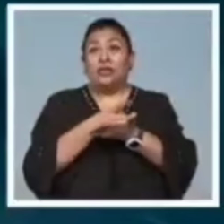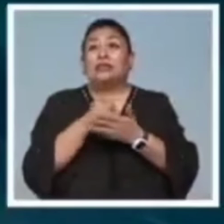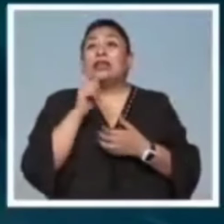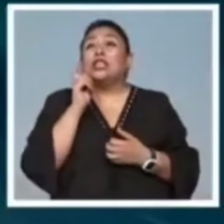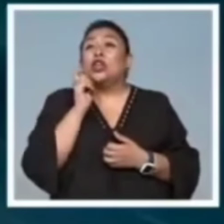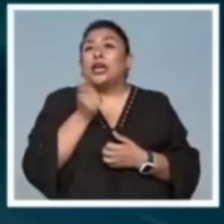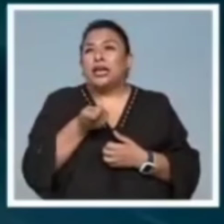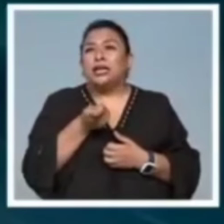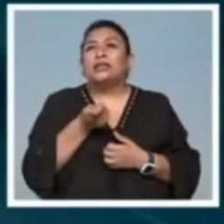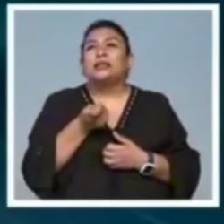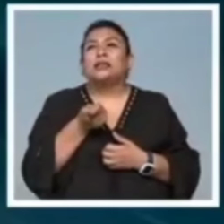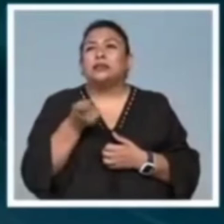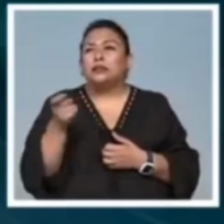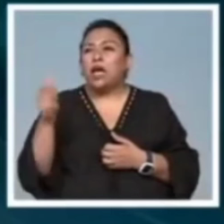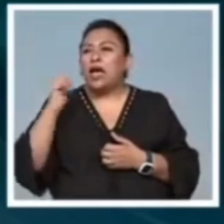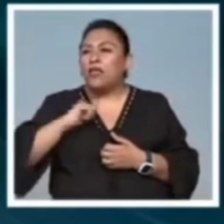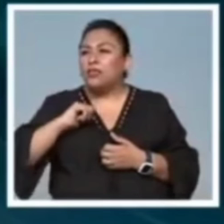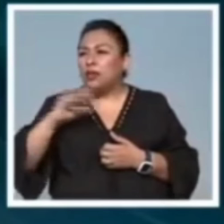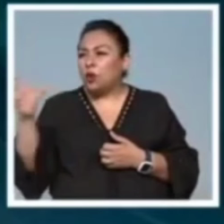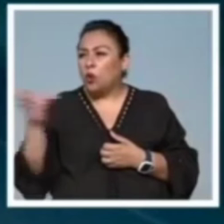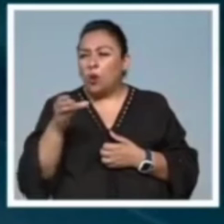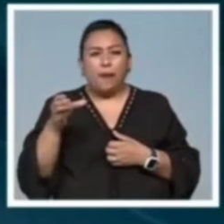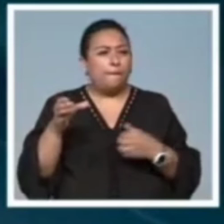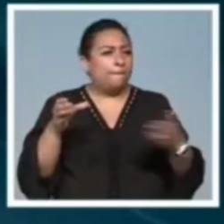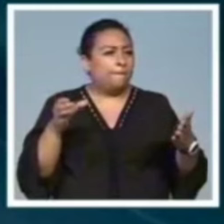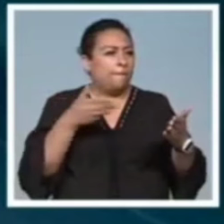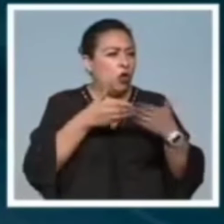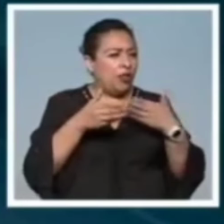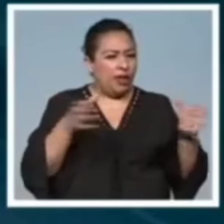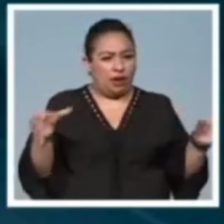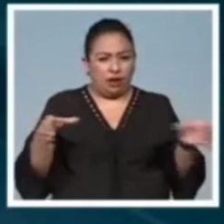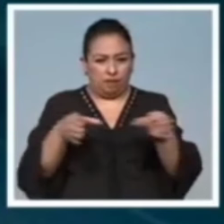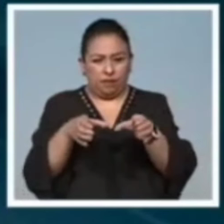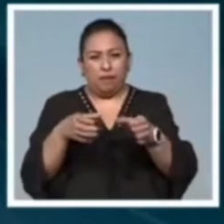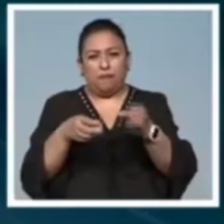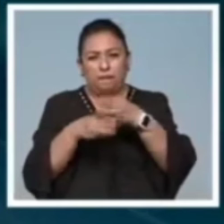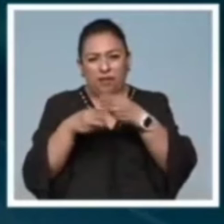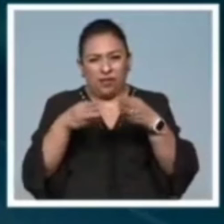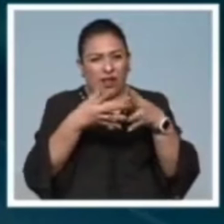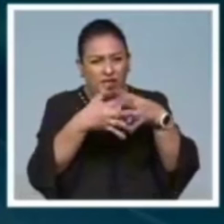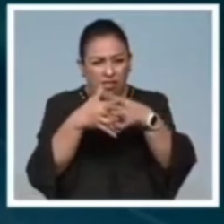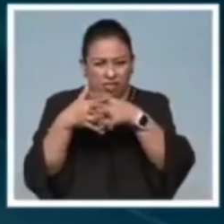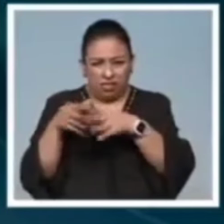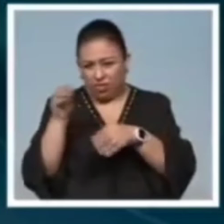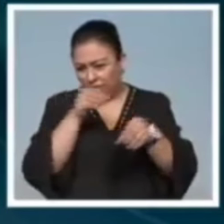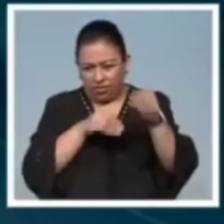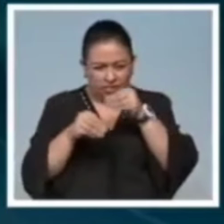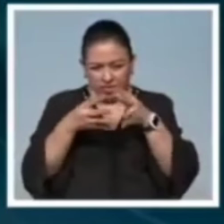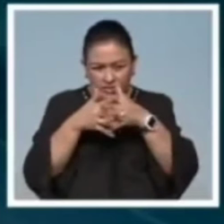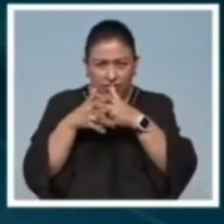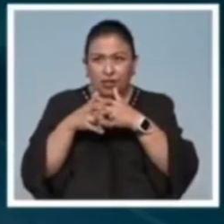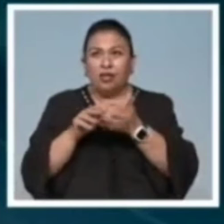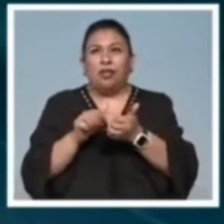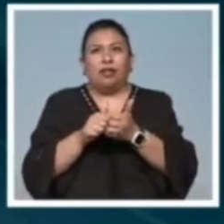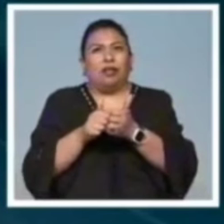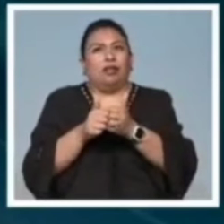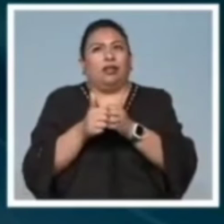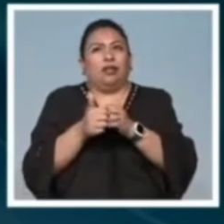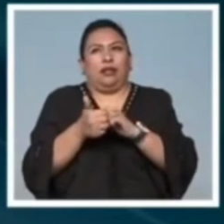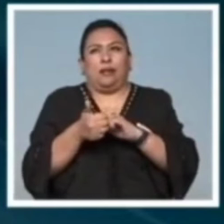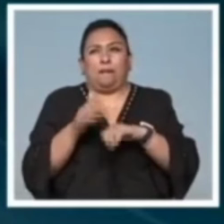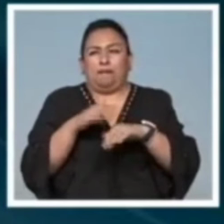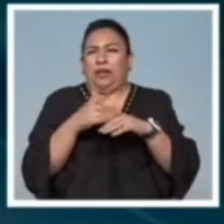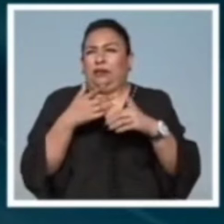cuando pones una pieza antigua con una moderna, cuando combinas materiales y entonces los vas mezclando y te va saliendo un aspecto